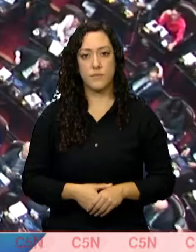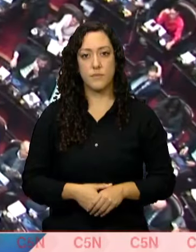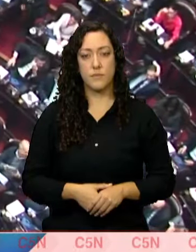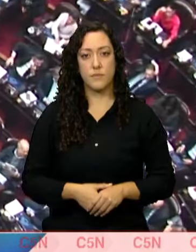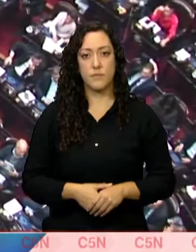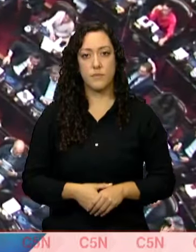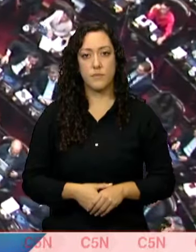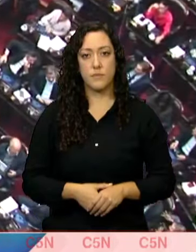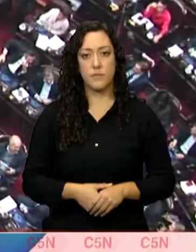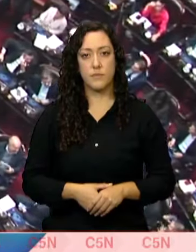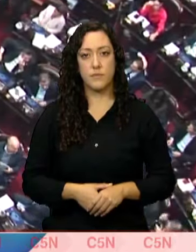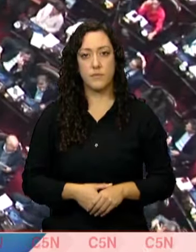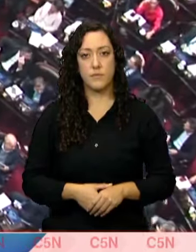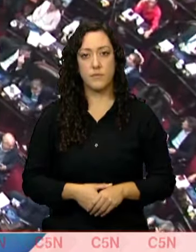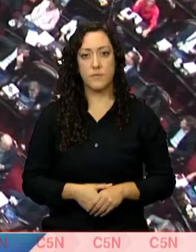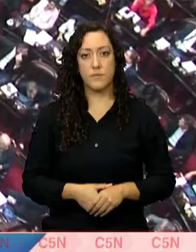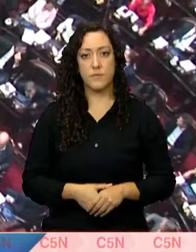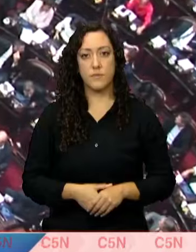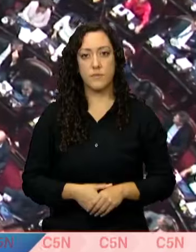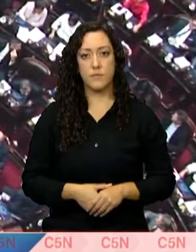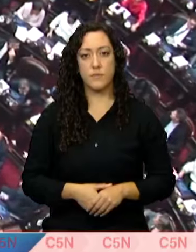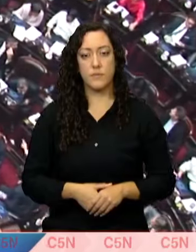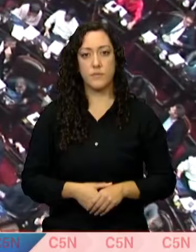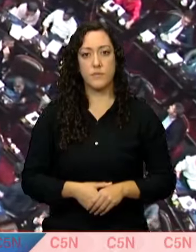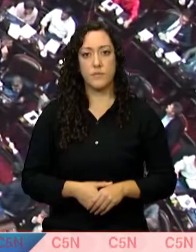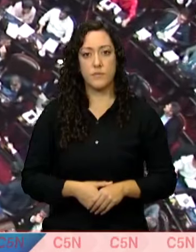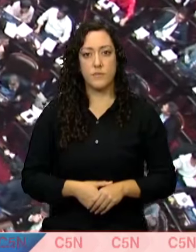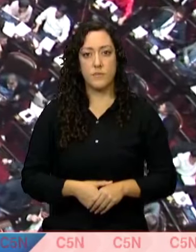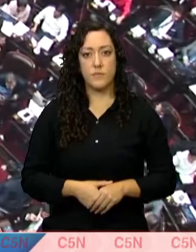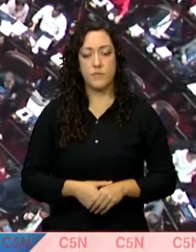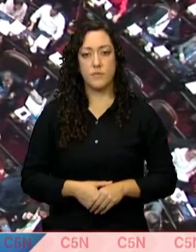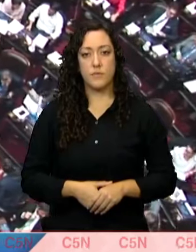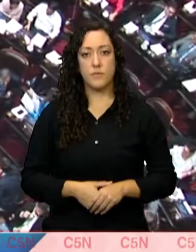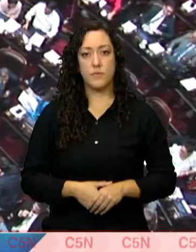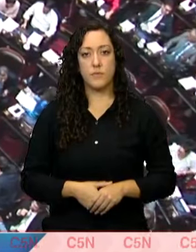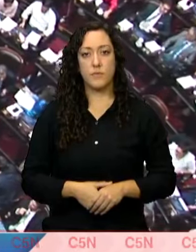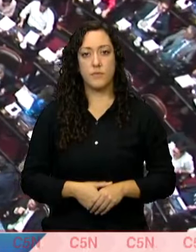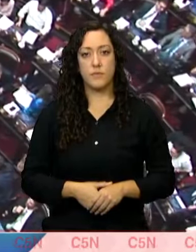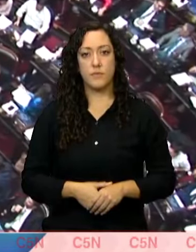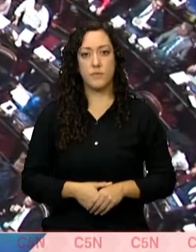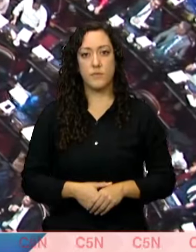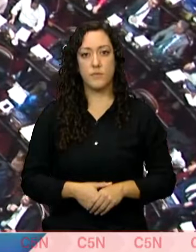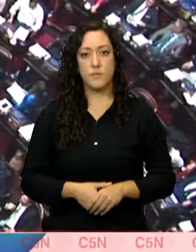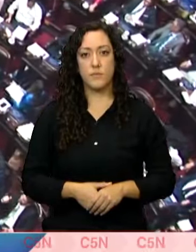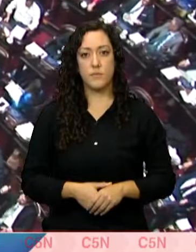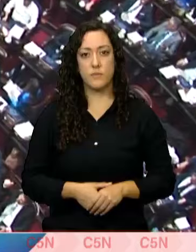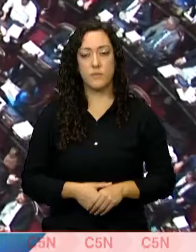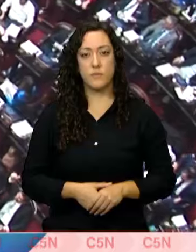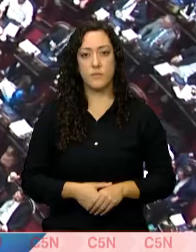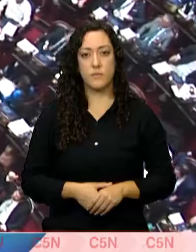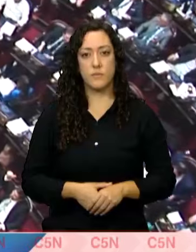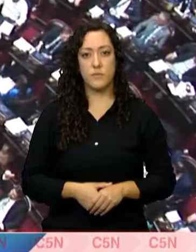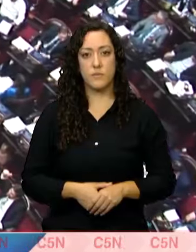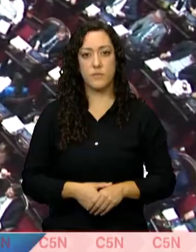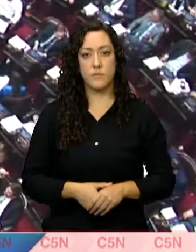La delegación, sí, claro. Declara esa emergencia en estas cuatro... Y le delega los poderes al